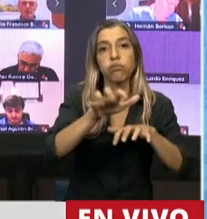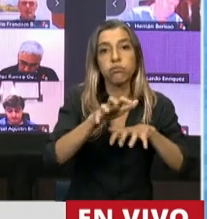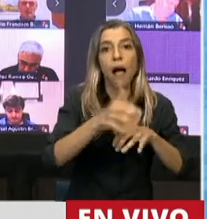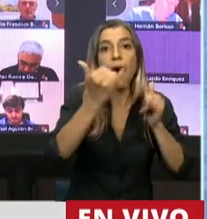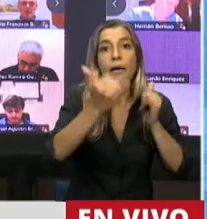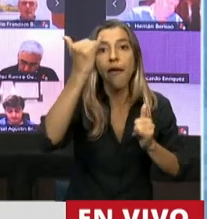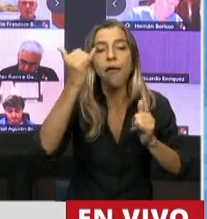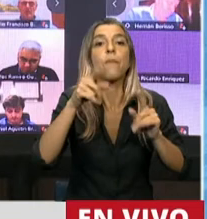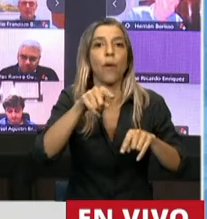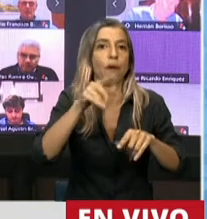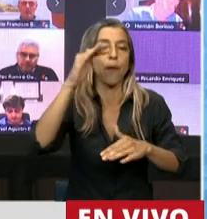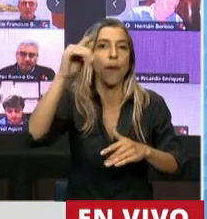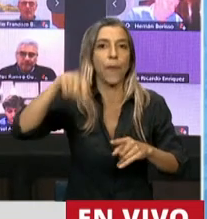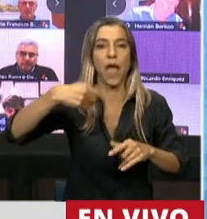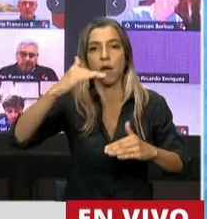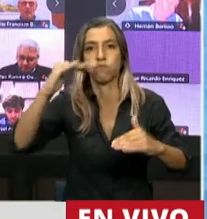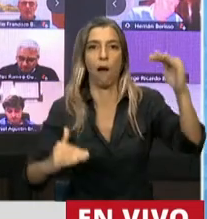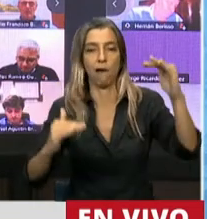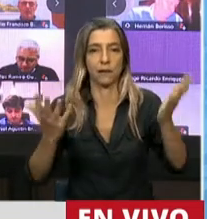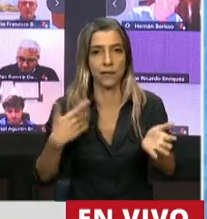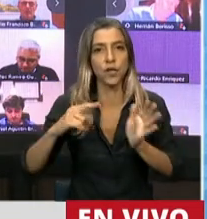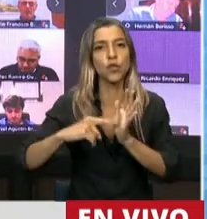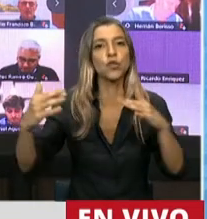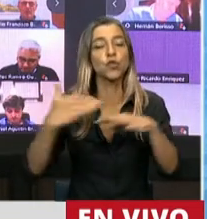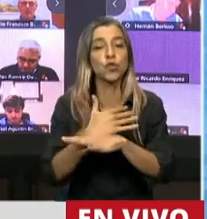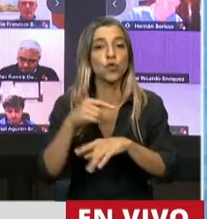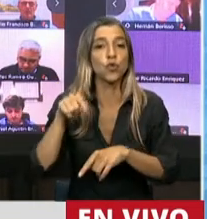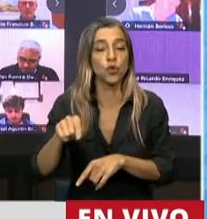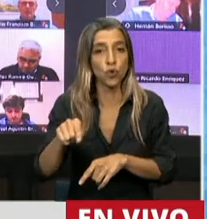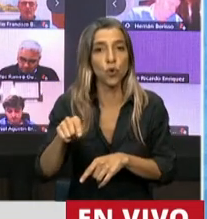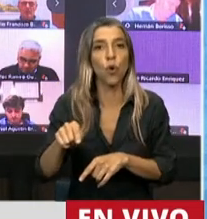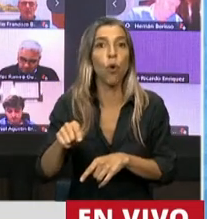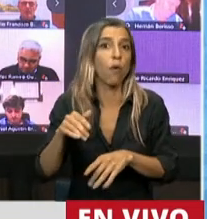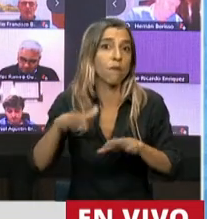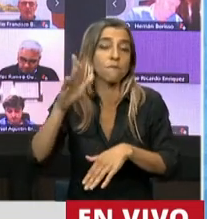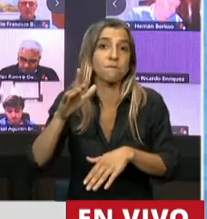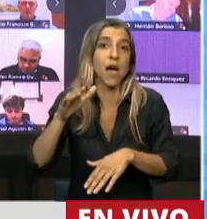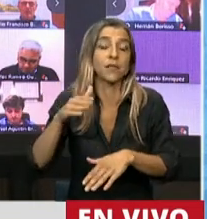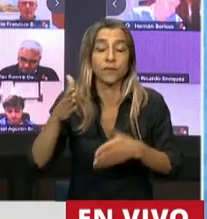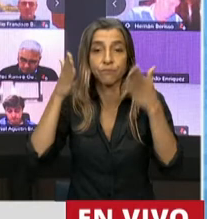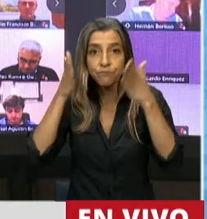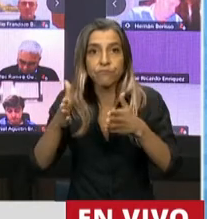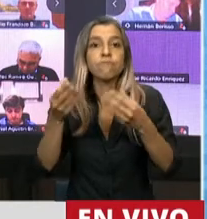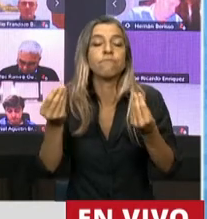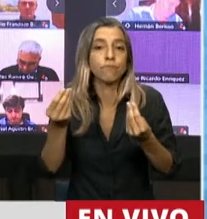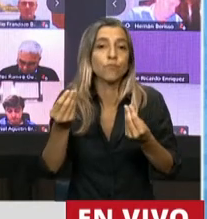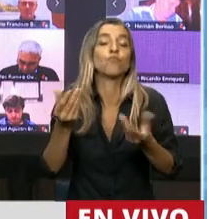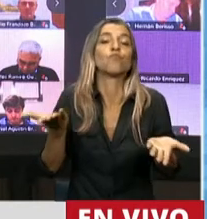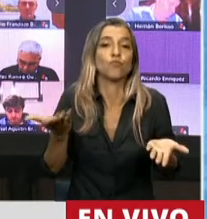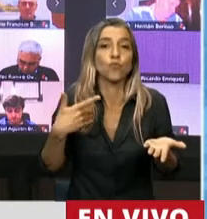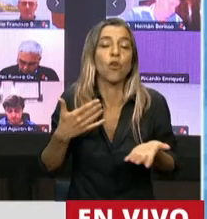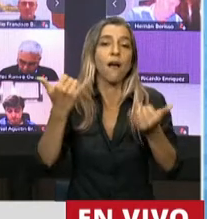de enorme desequilibrio. La ciudad de Buenos Aires se constituye en la cabecera de un área geográfica extendida que adquiere